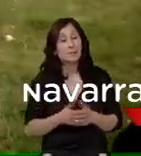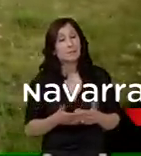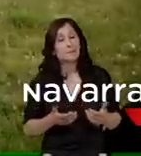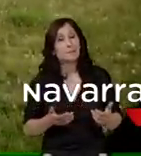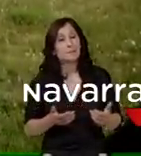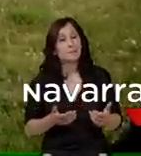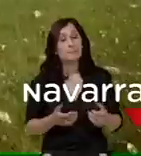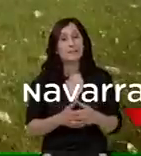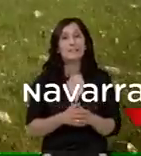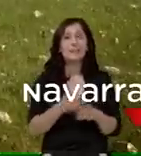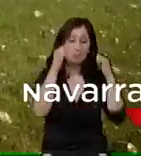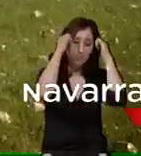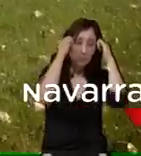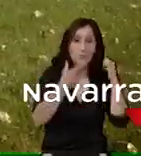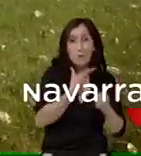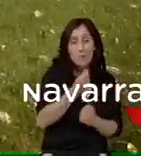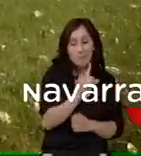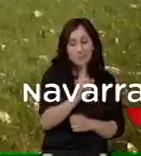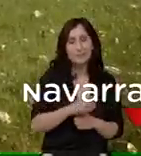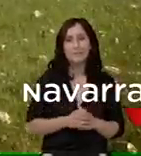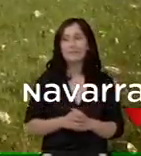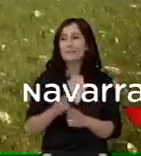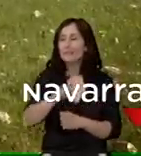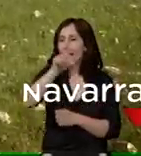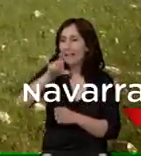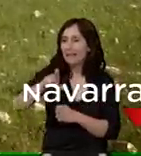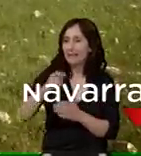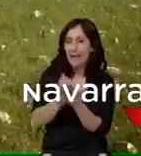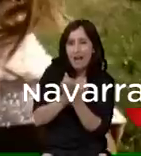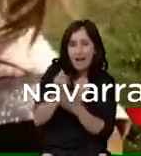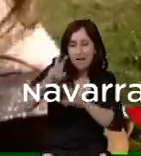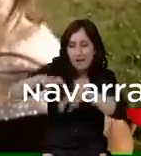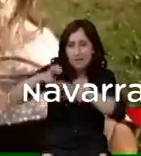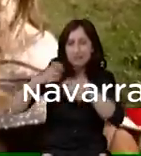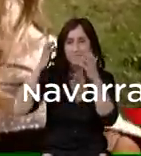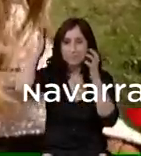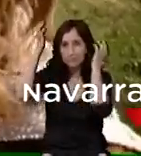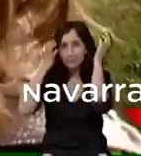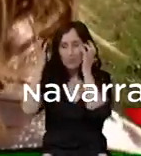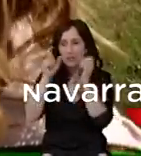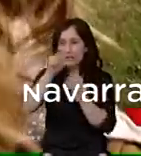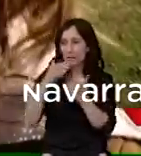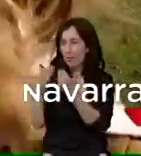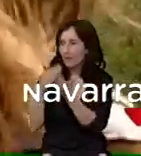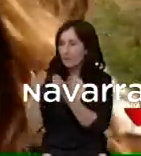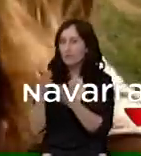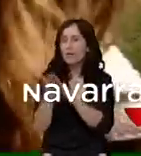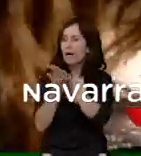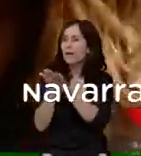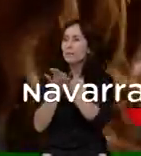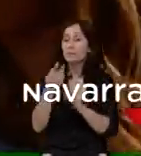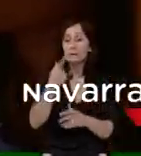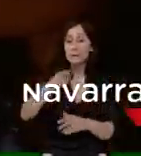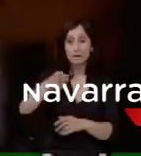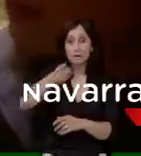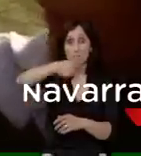Lo que no me gustaba era estudiar. Hablando hoy con agricultores y con demás vecinos, dicen que Las Bardenas, para vosotros, para